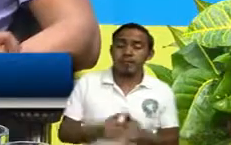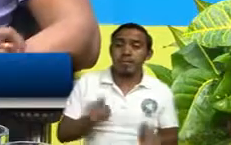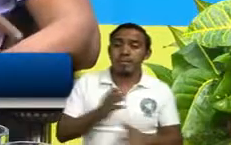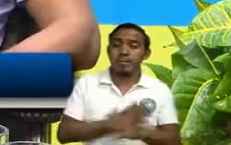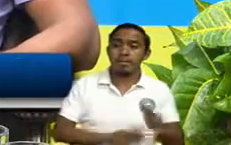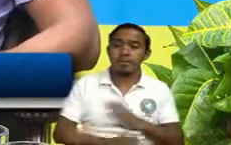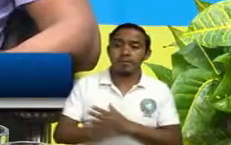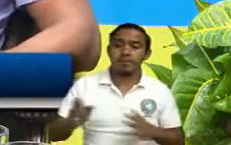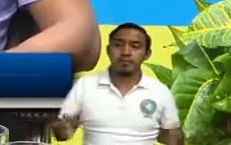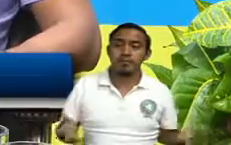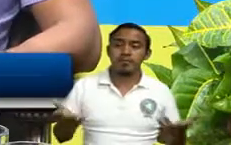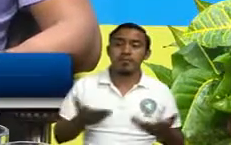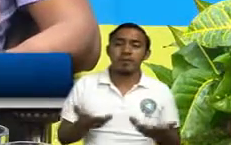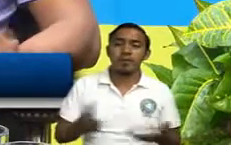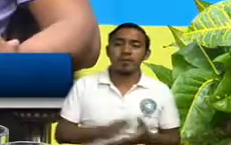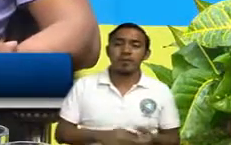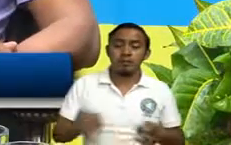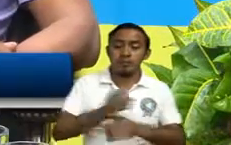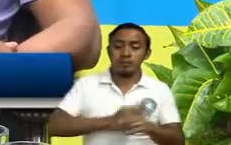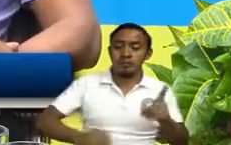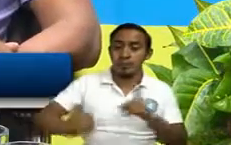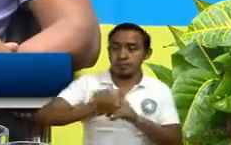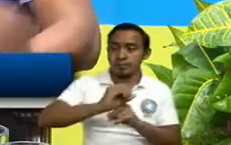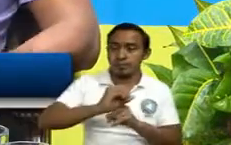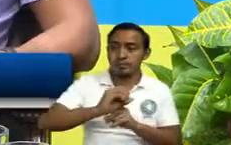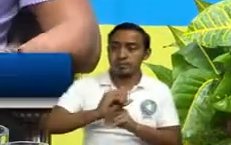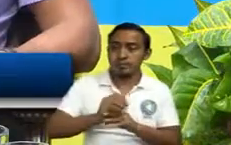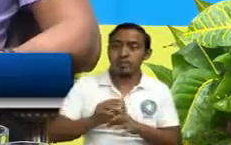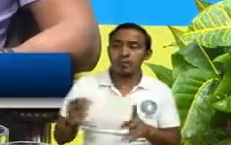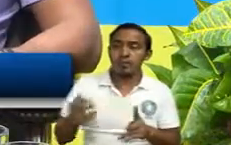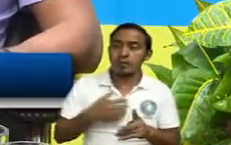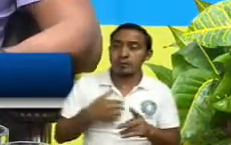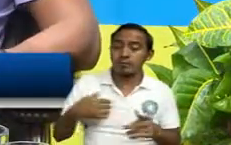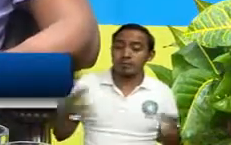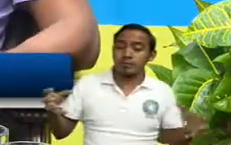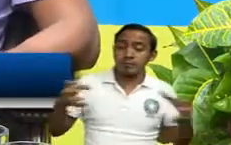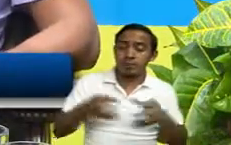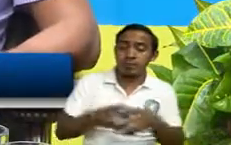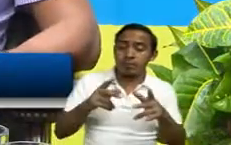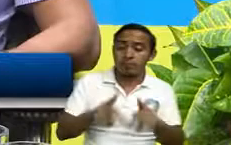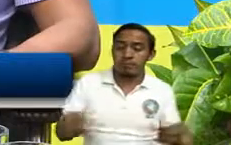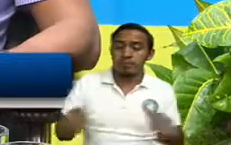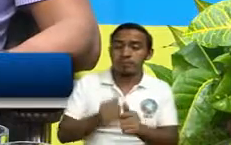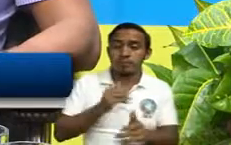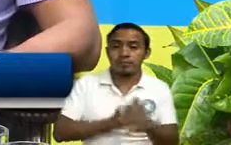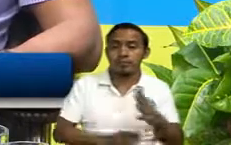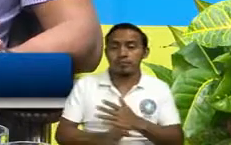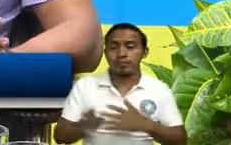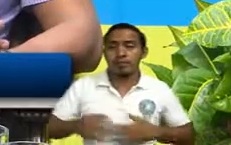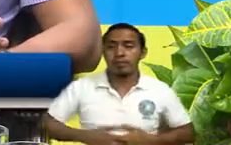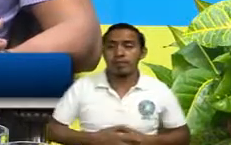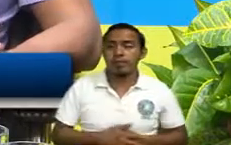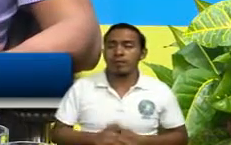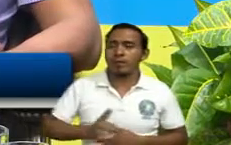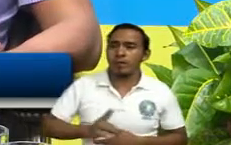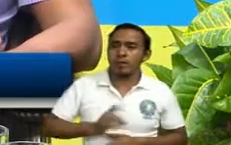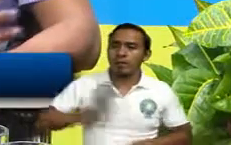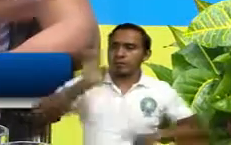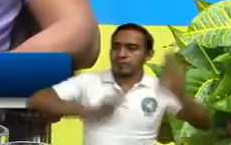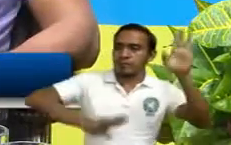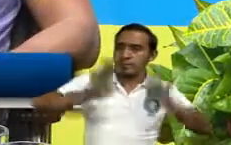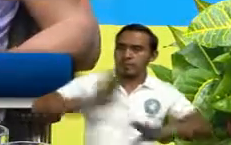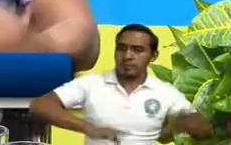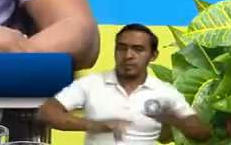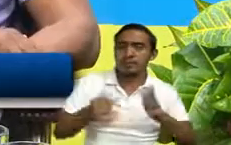discapacidad, o más bien las organizaciones que aglomeran a todas estas personas con discapacidad, tienen una participación